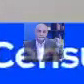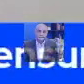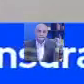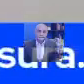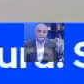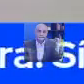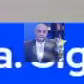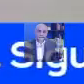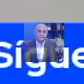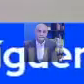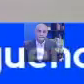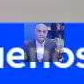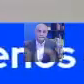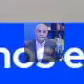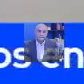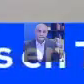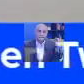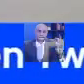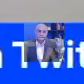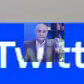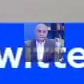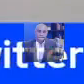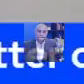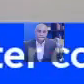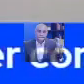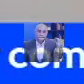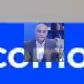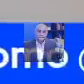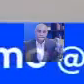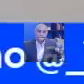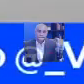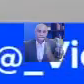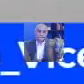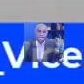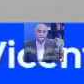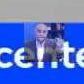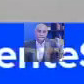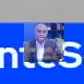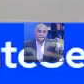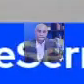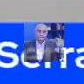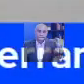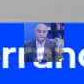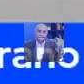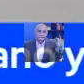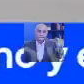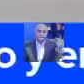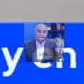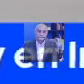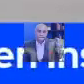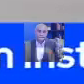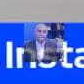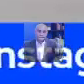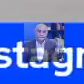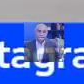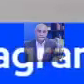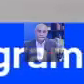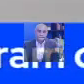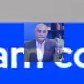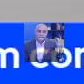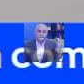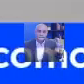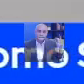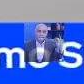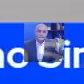Loret de Mola, Denise Dresser, como Ciro, etcétera, etcétera, mientras quienes nos asumimos con total transparencia en la parte